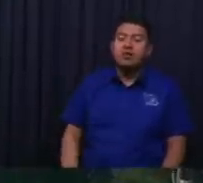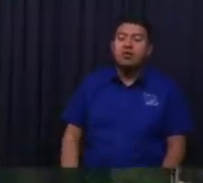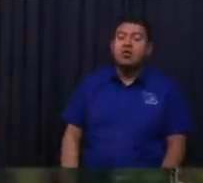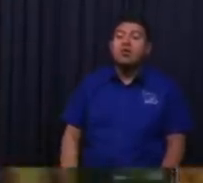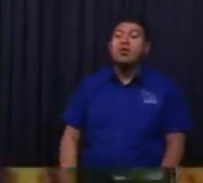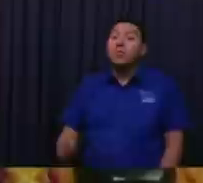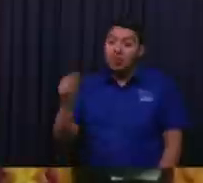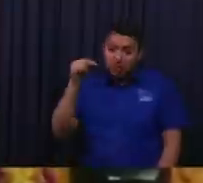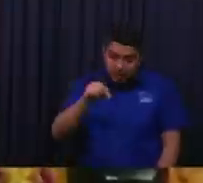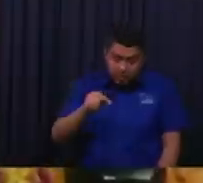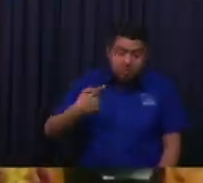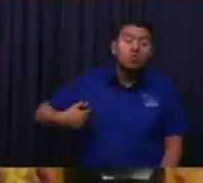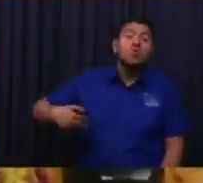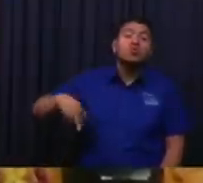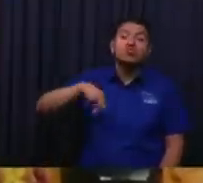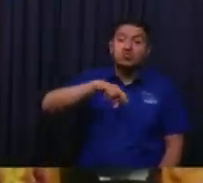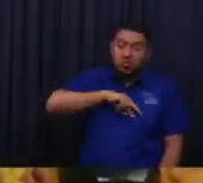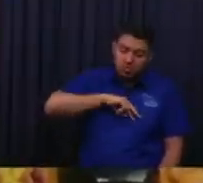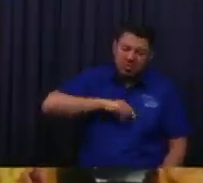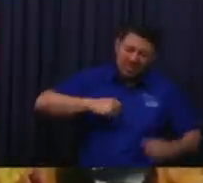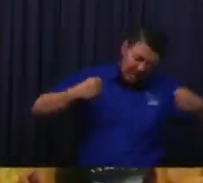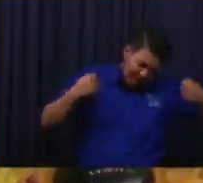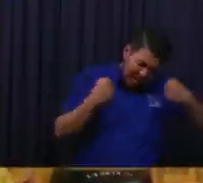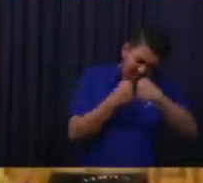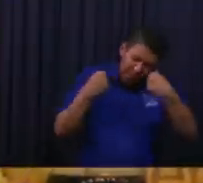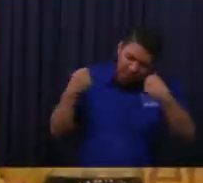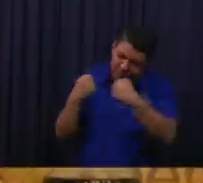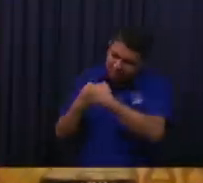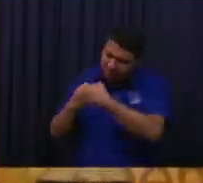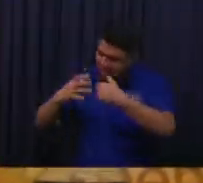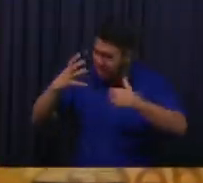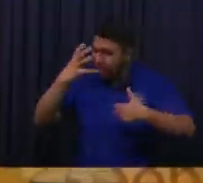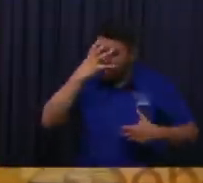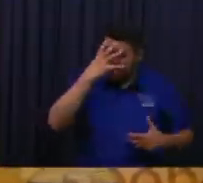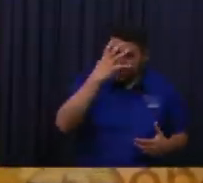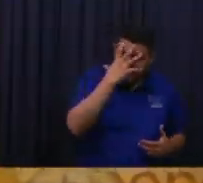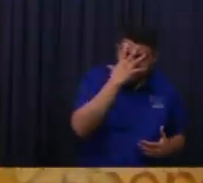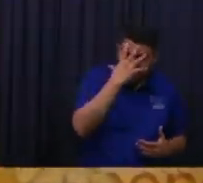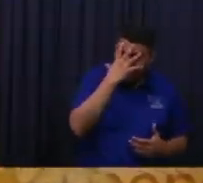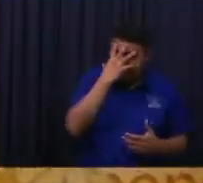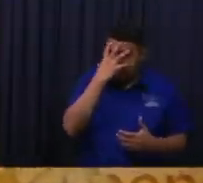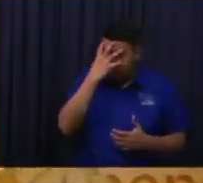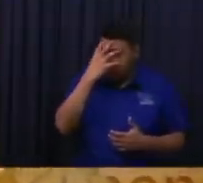Vosotros en vuestra lucha contra el pecado no habéis batallado hasta